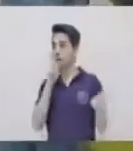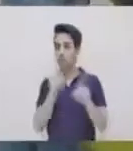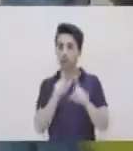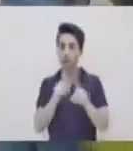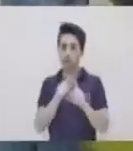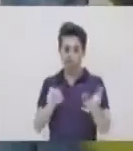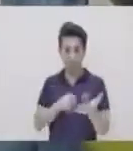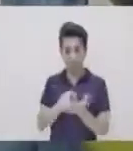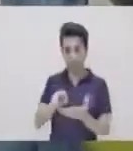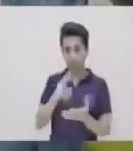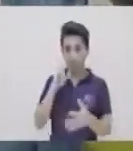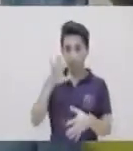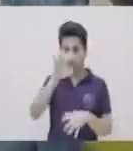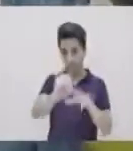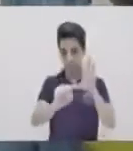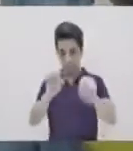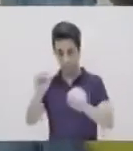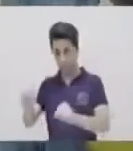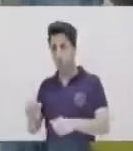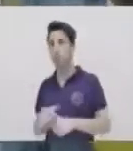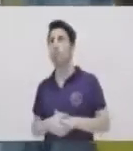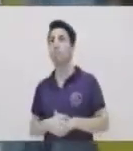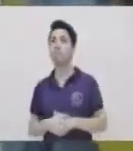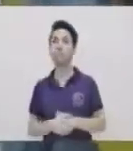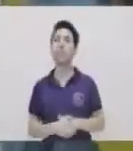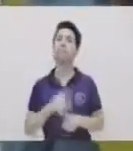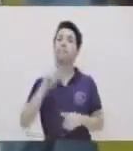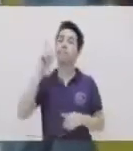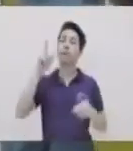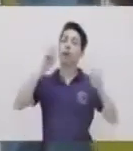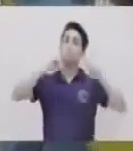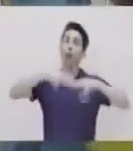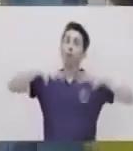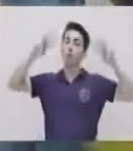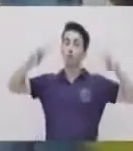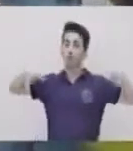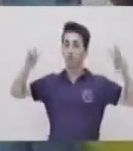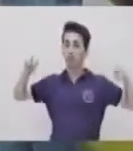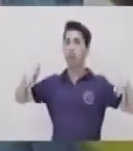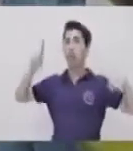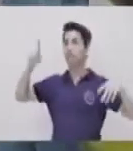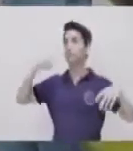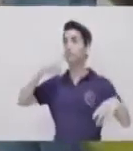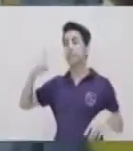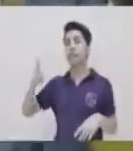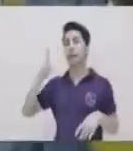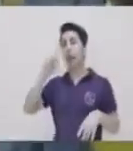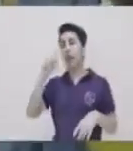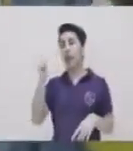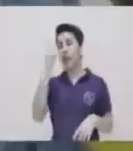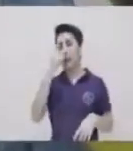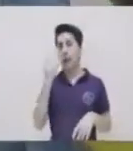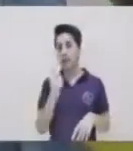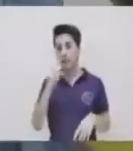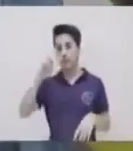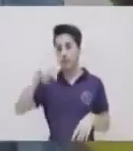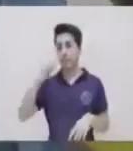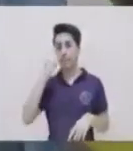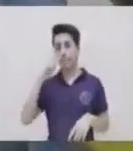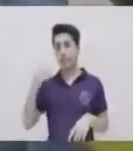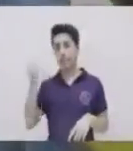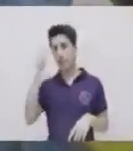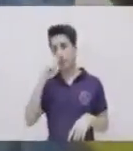roedores. Vamos a encontrarlos muy bien en ese ambiente. En el área montañosa, directamente en la Sierra de las Minas,